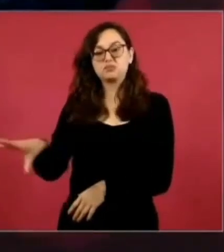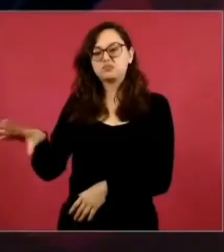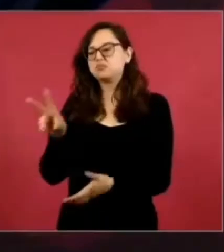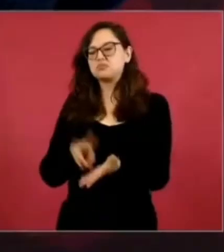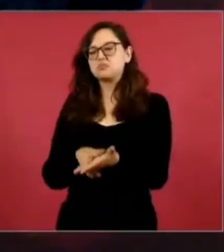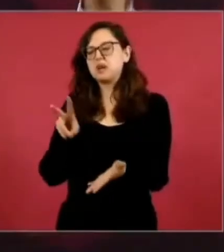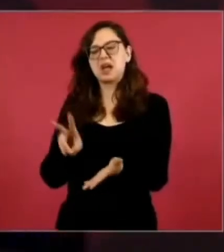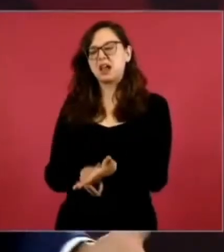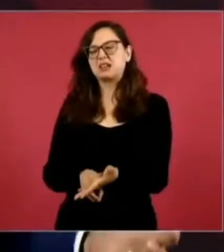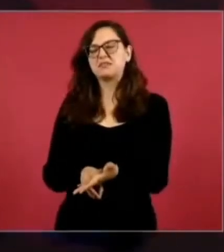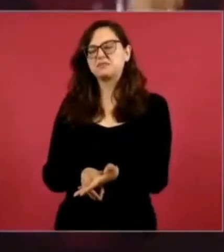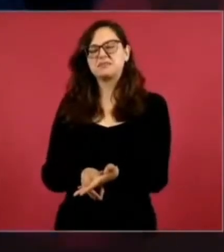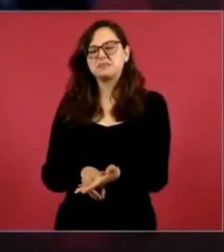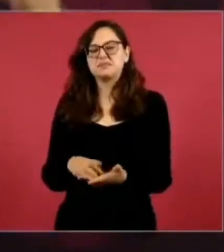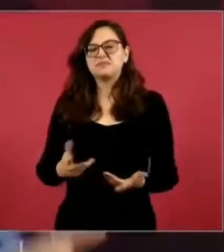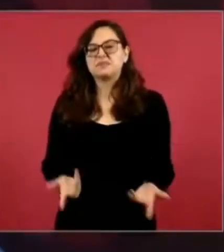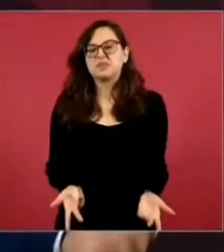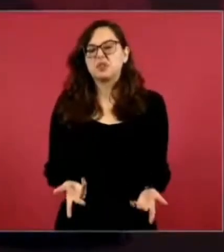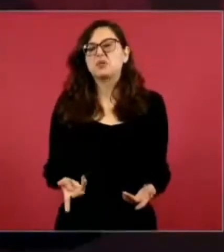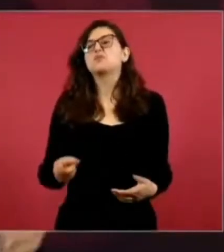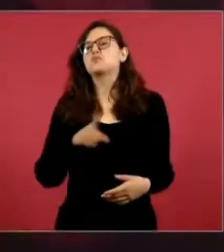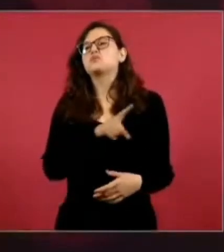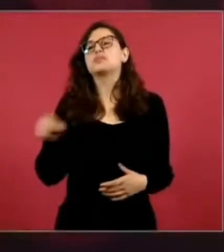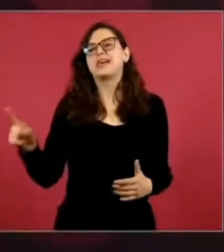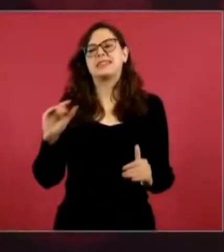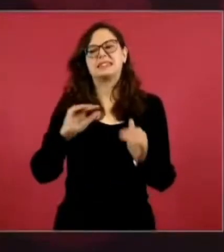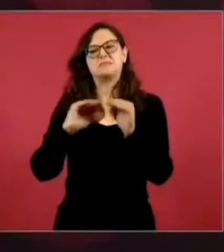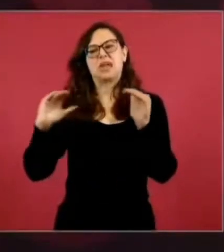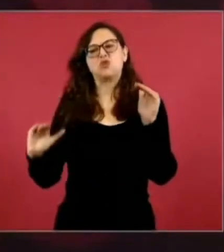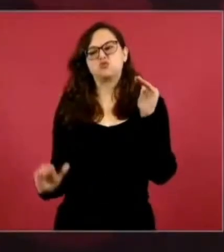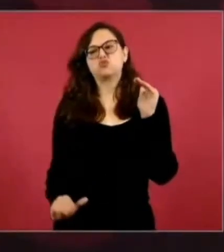Tenían que hacernos creer